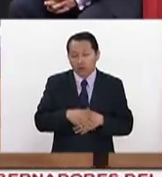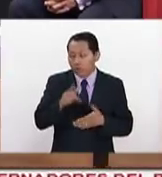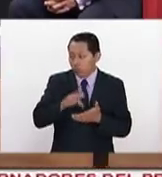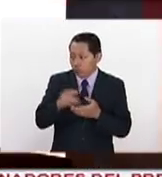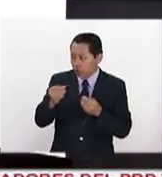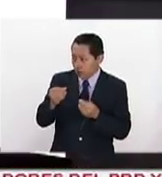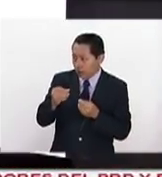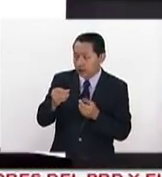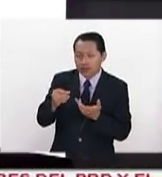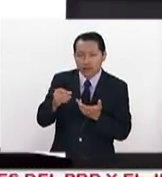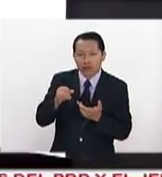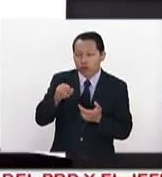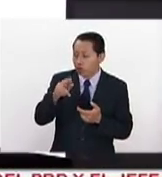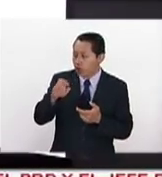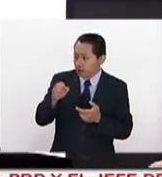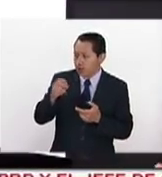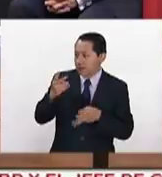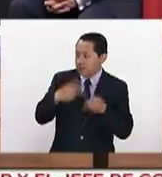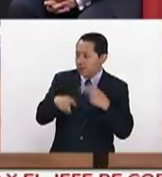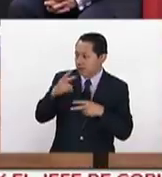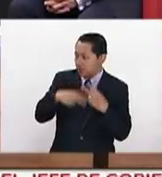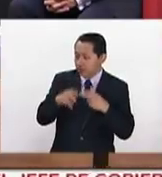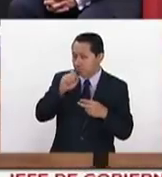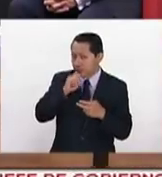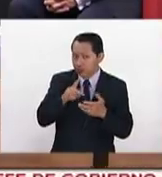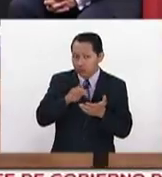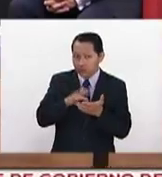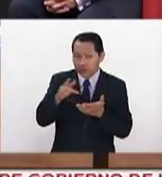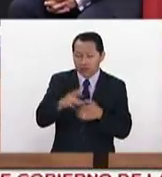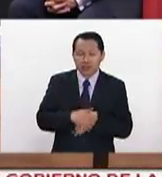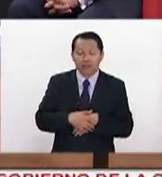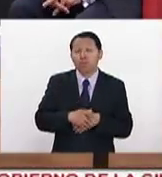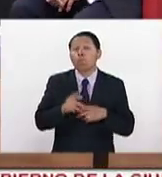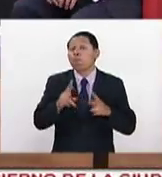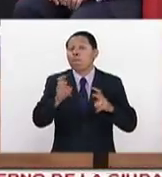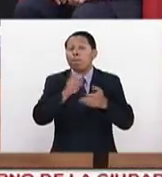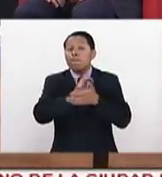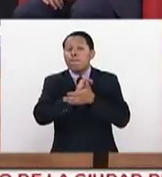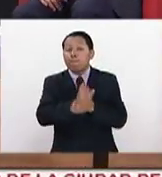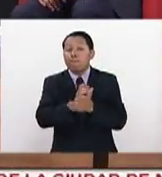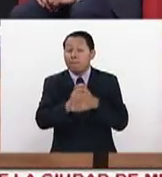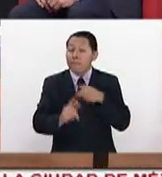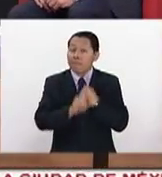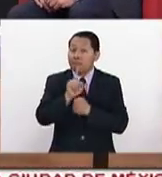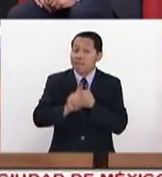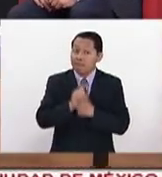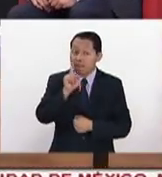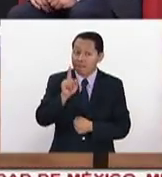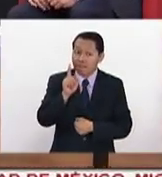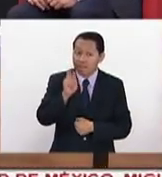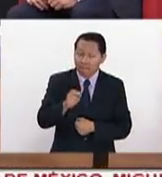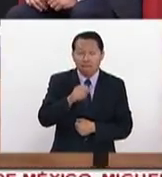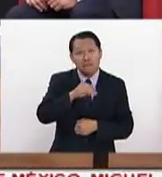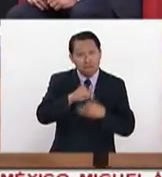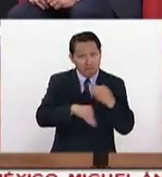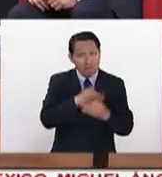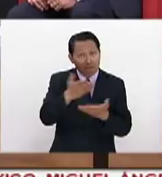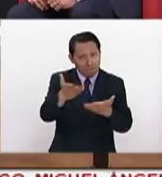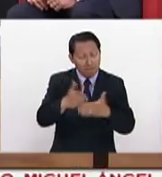gracias, Jorge. Gracias, Jorge. Calviño, por estar con nosotros. Y bueno, la discriminación es un problema que afecta a